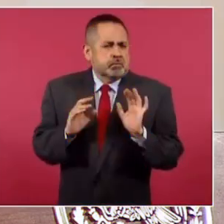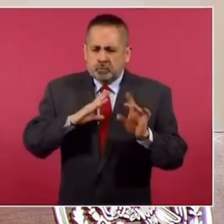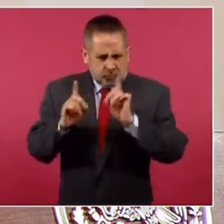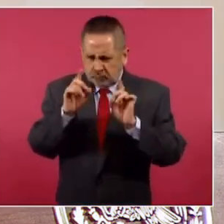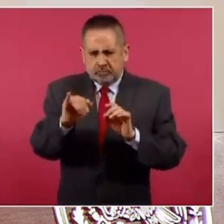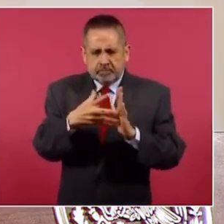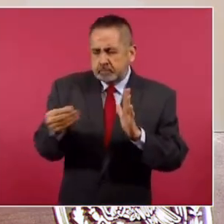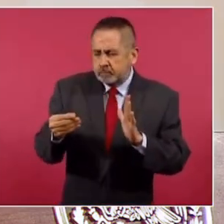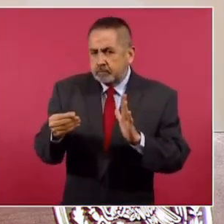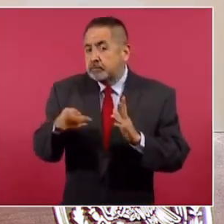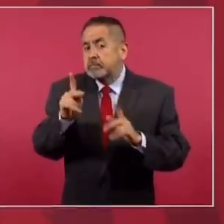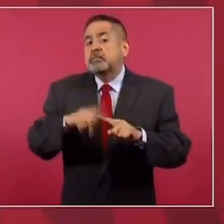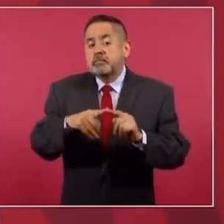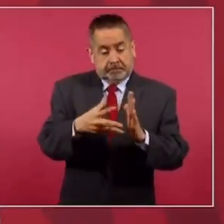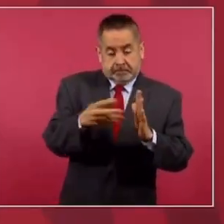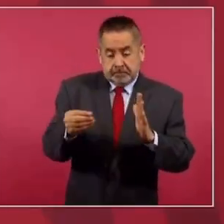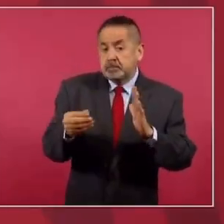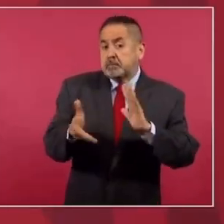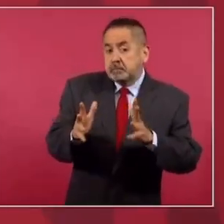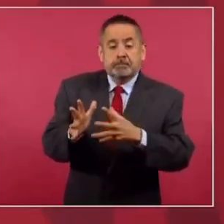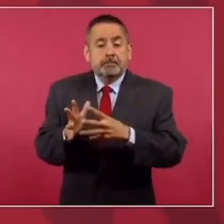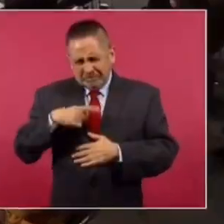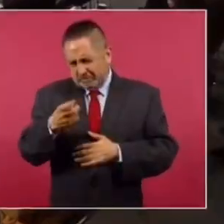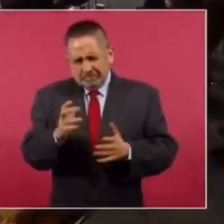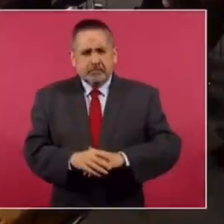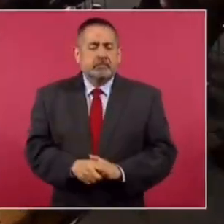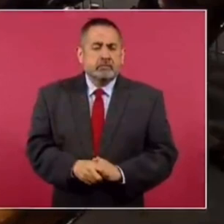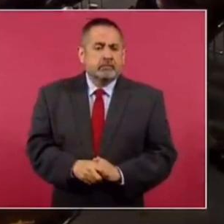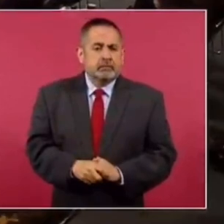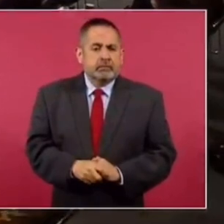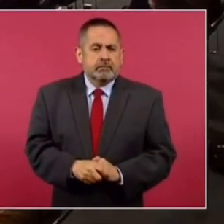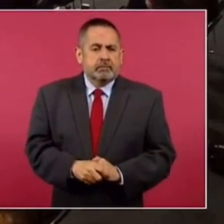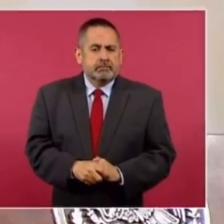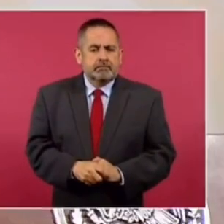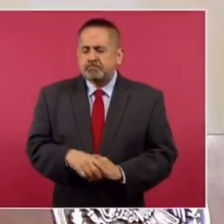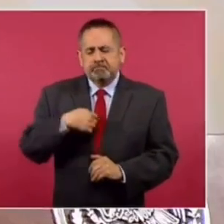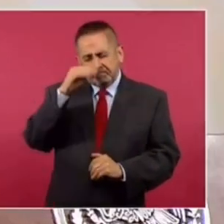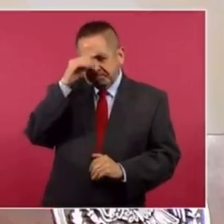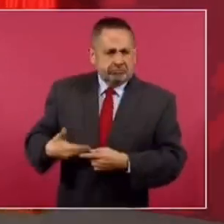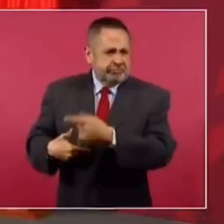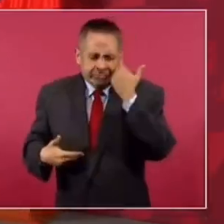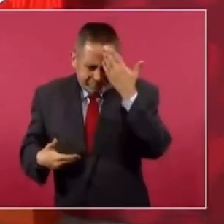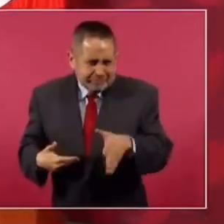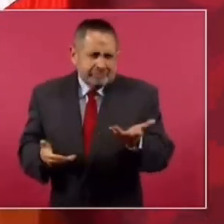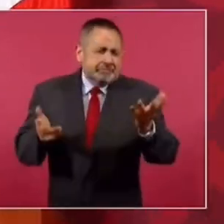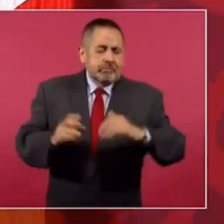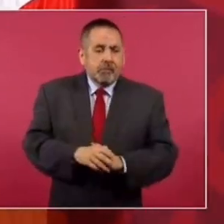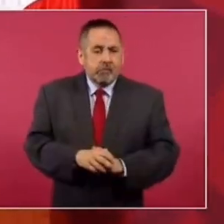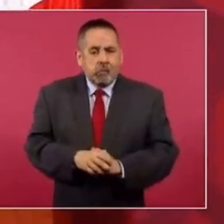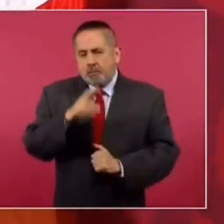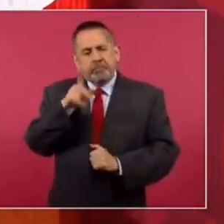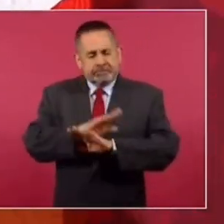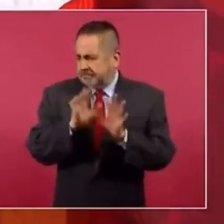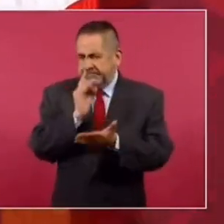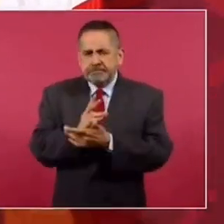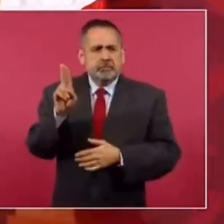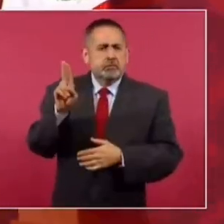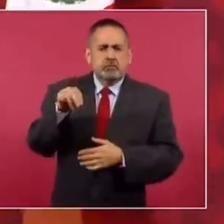duda. Lo que hay que ver es quién copió a quién. Pues yo pienso que como hay un interés político de por medio, lo mejor es que la